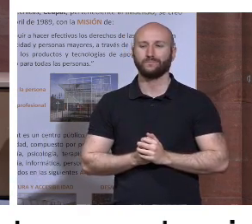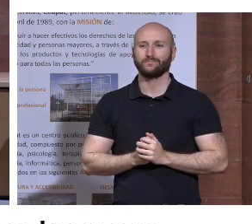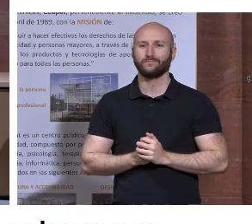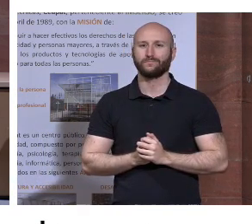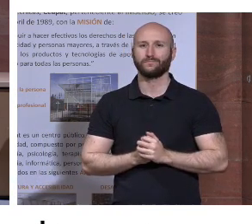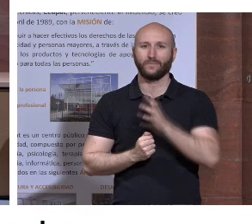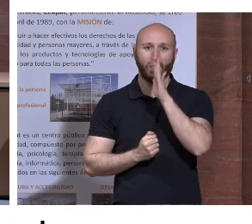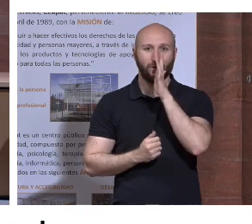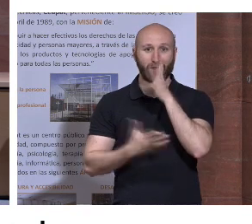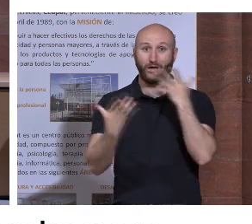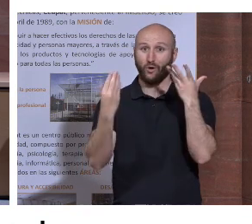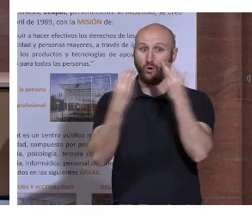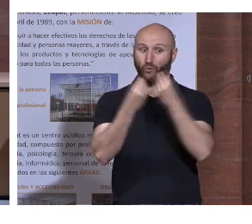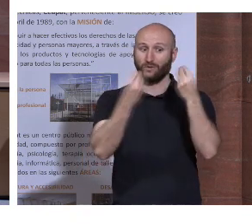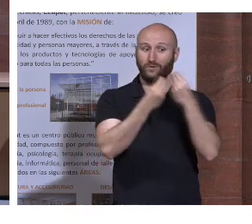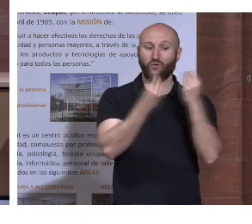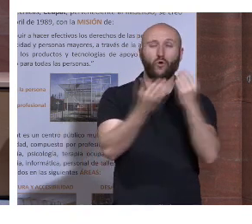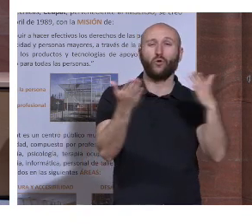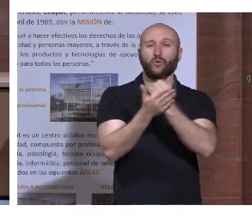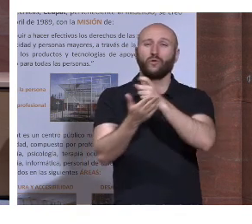si ahora juntamos esas dificultades,